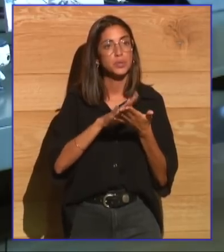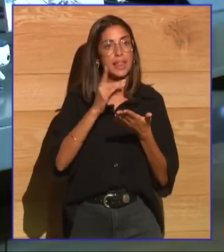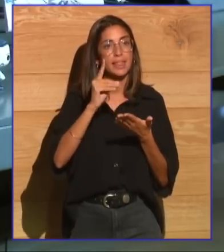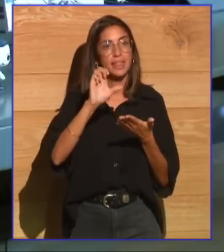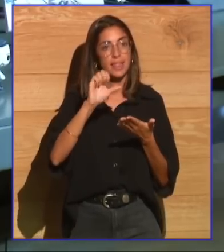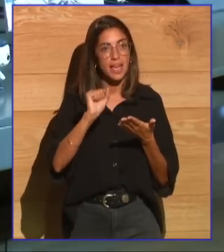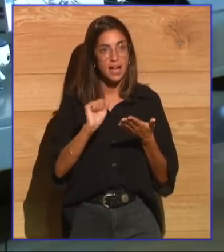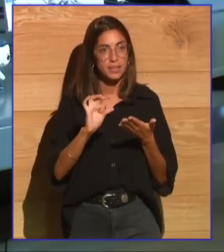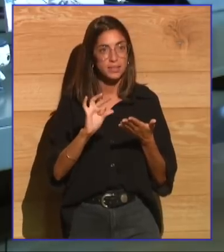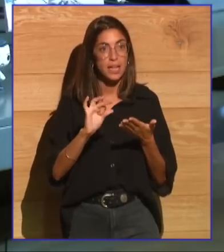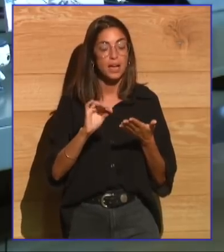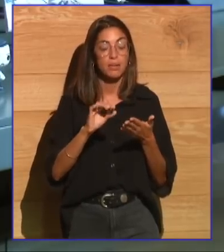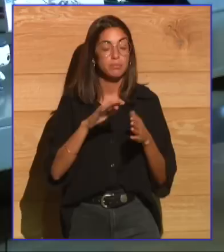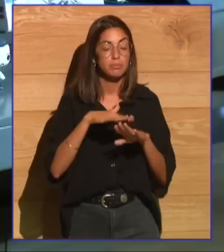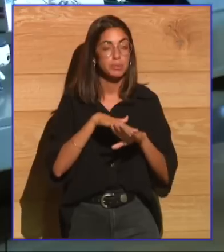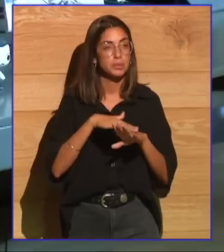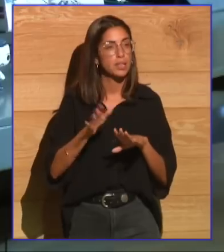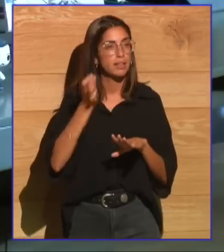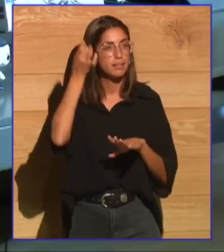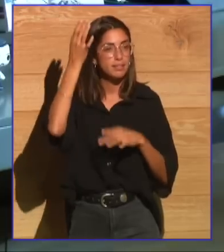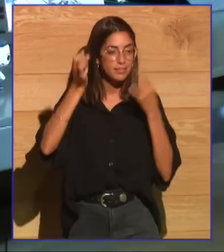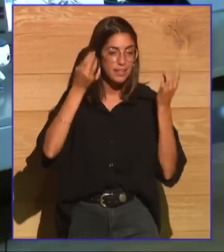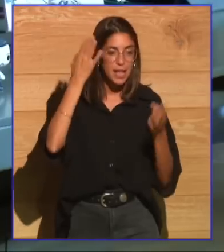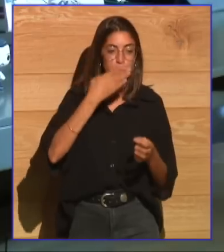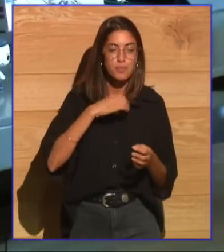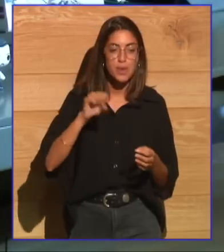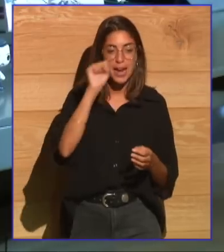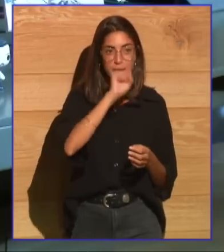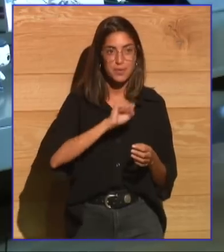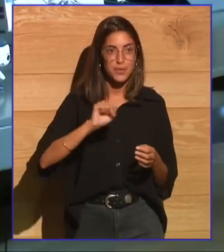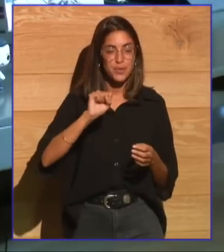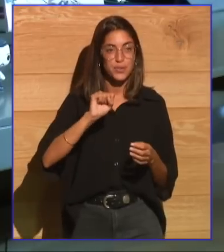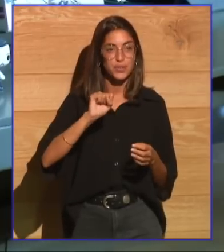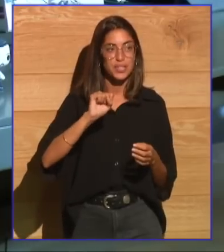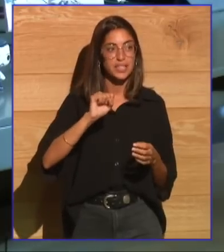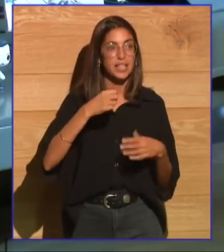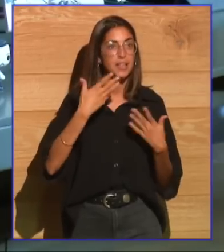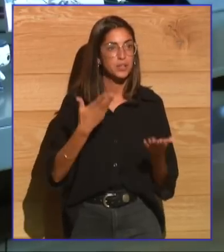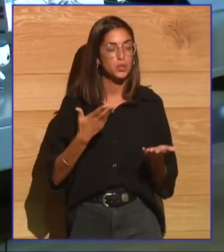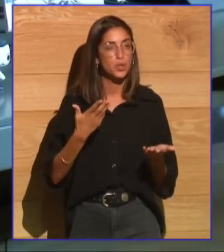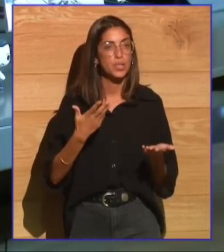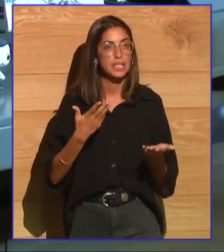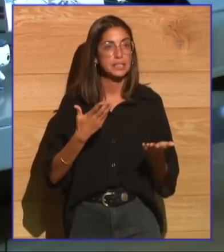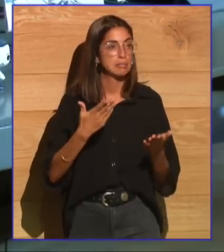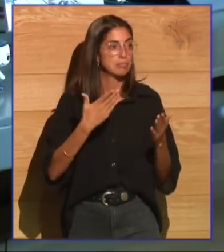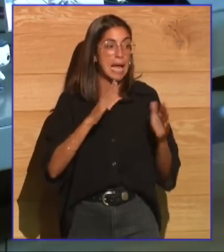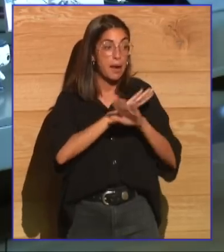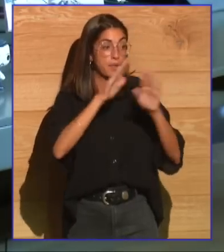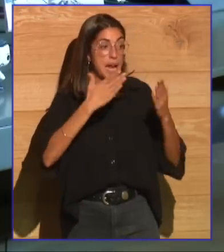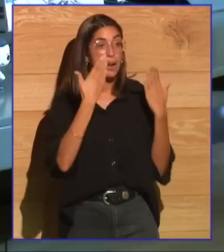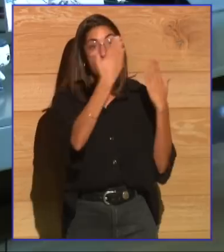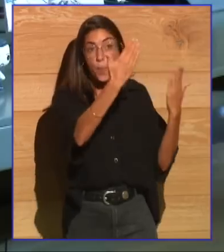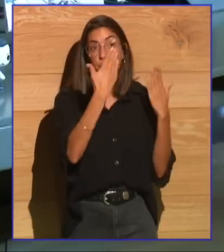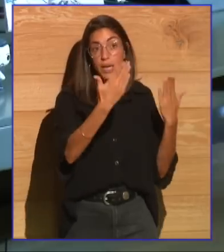llena de ideas brillantes especulativas en fin decidieron homenajearlo a lo grande para el